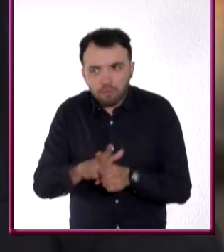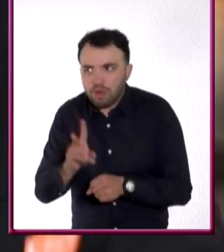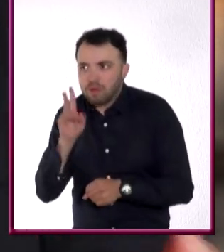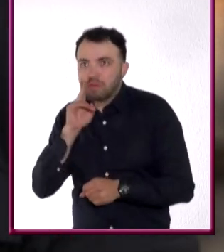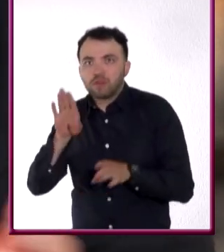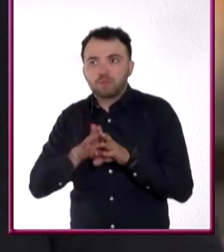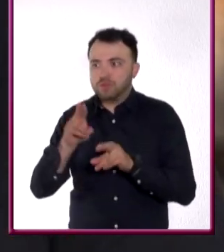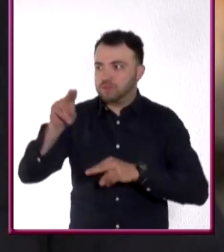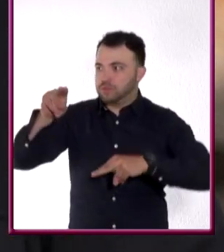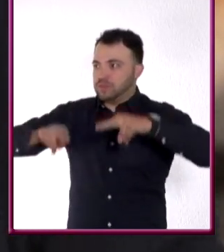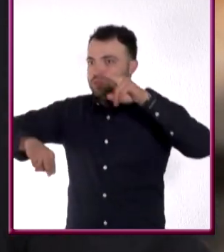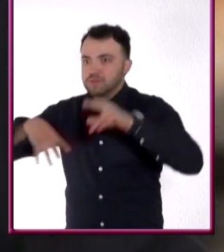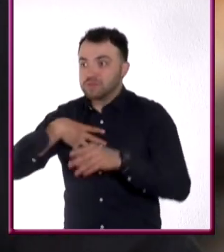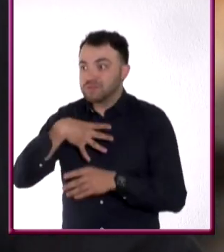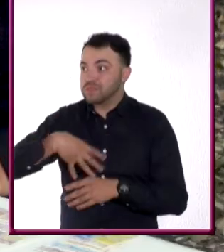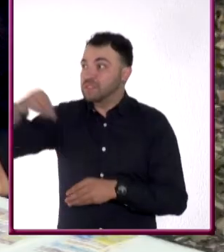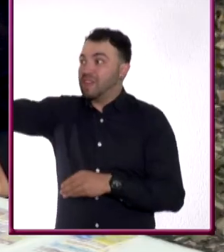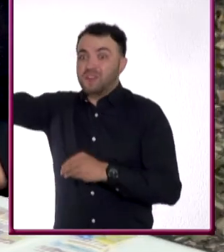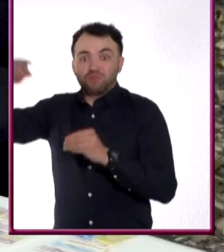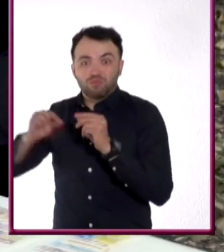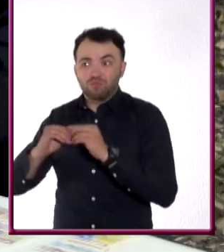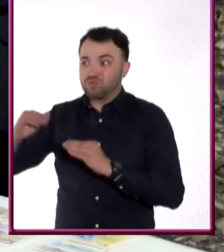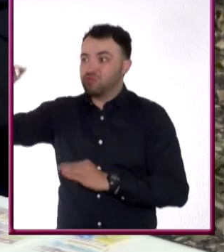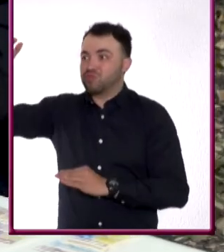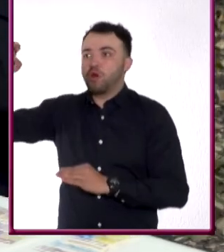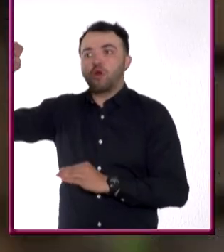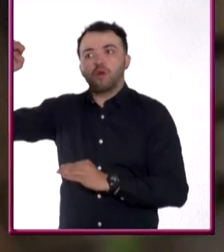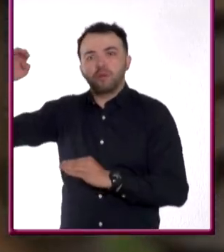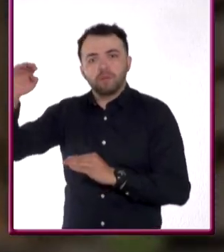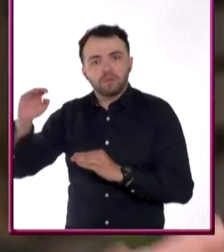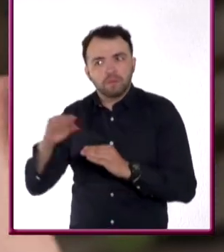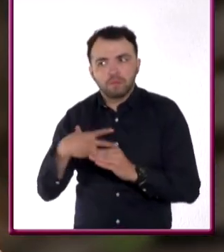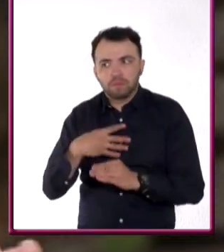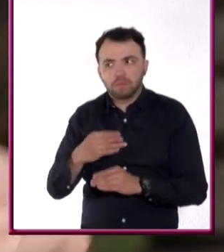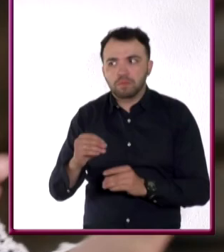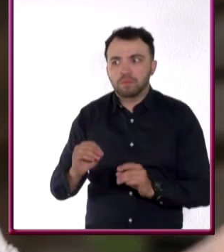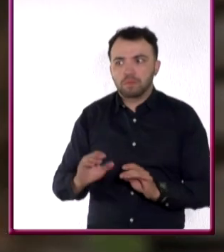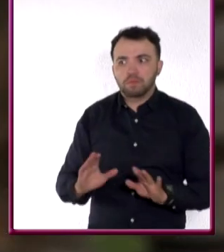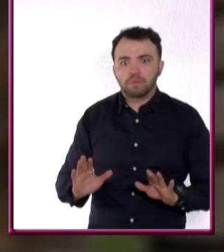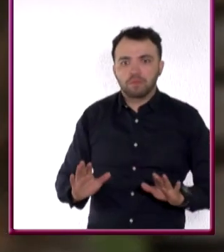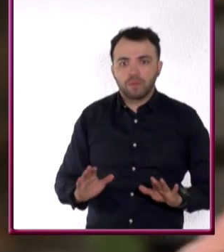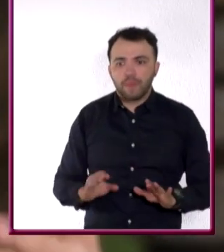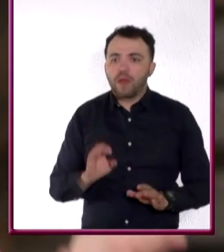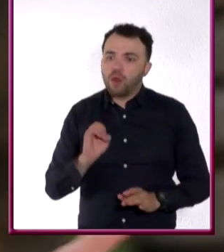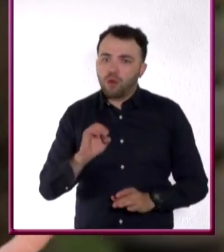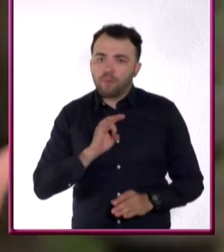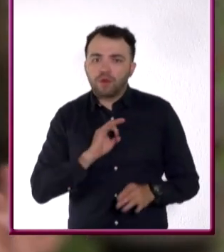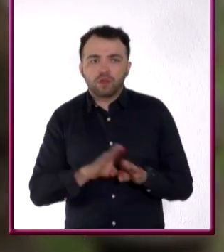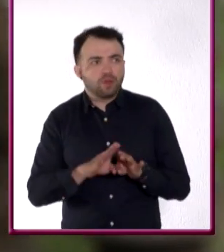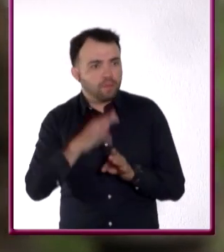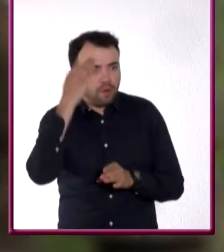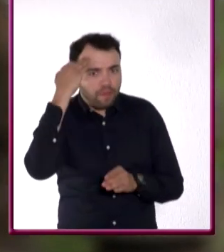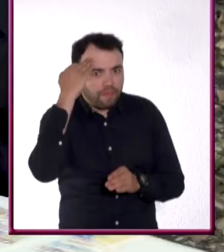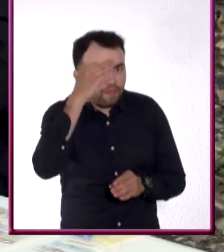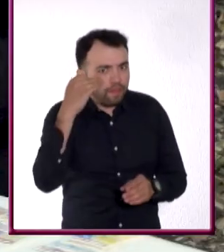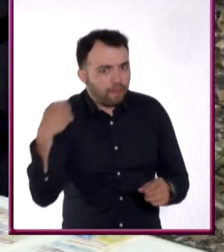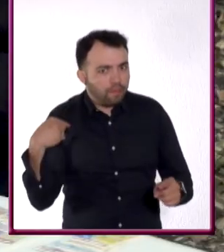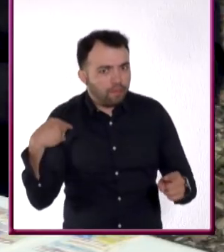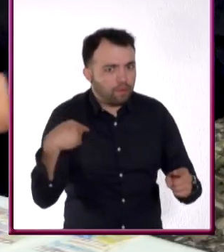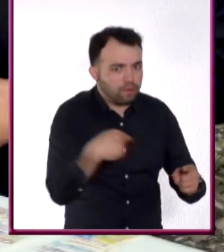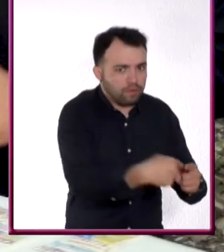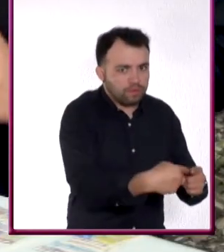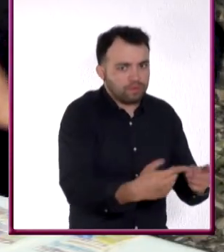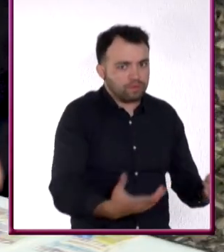Porque así pues podemos tomar mejores decisiones, ¿no crees? También está lo que podemos abordar a largo plazo, como es el tema de cuidar al ambiente.